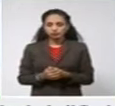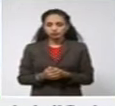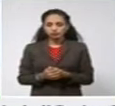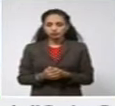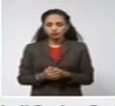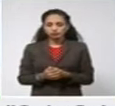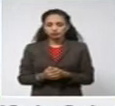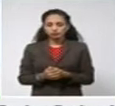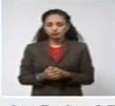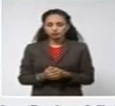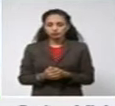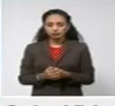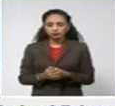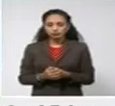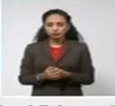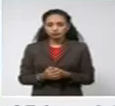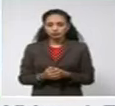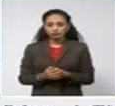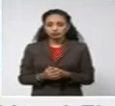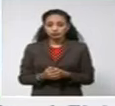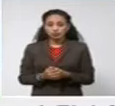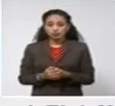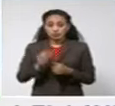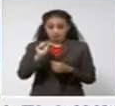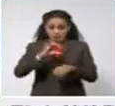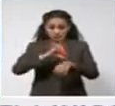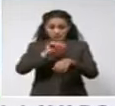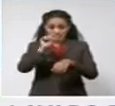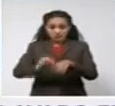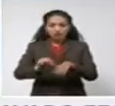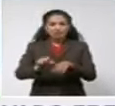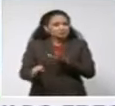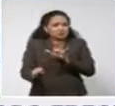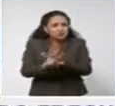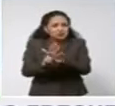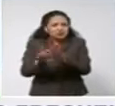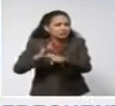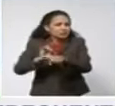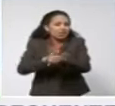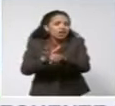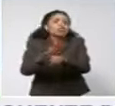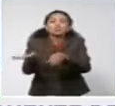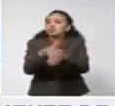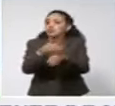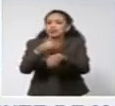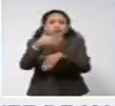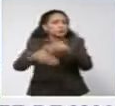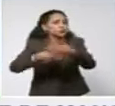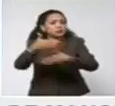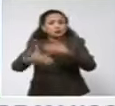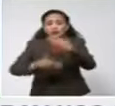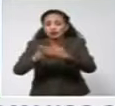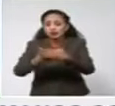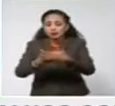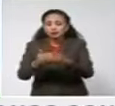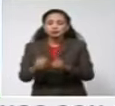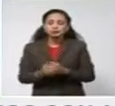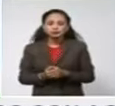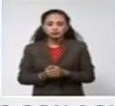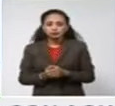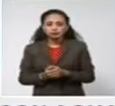que presentó desde el principio un grupo de complicaciones que hicieron que su estadía